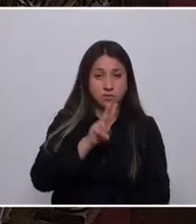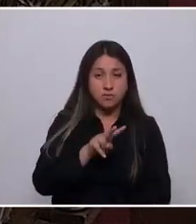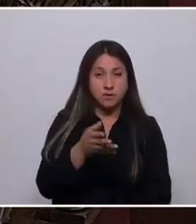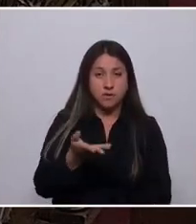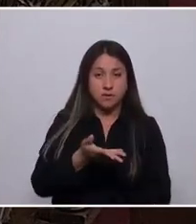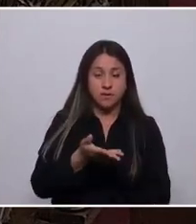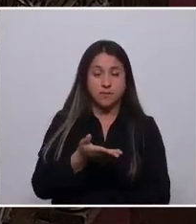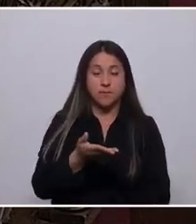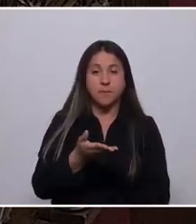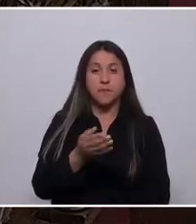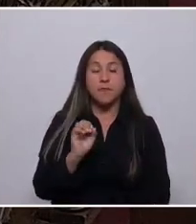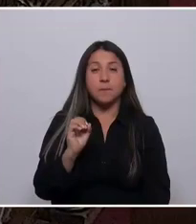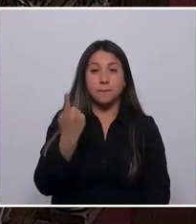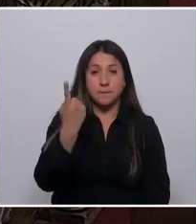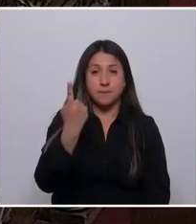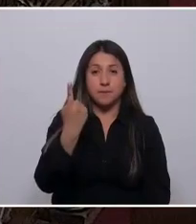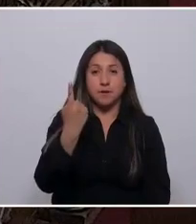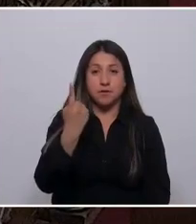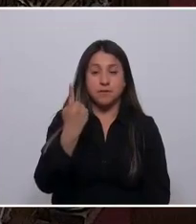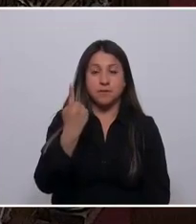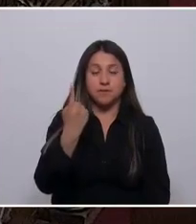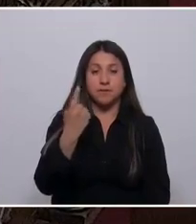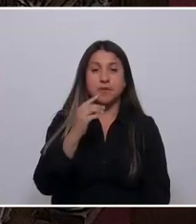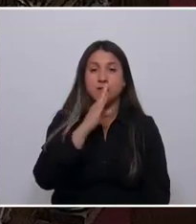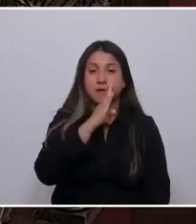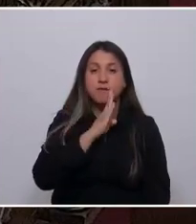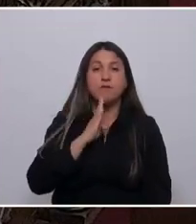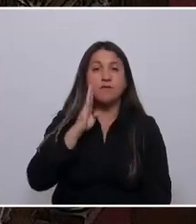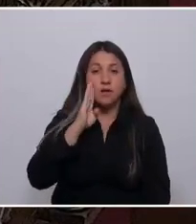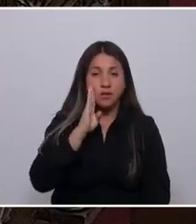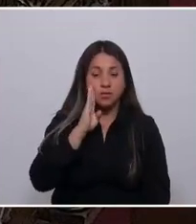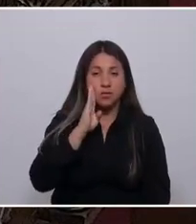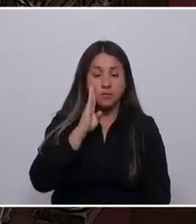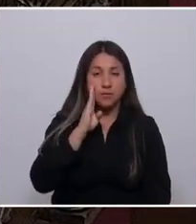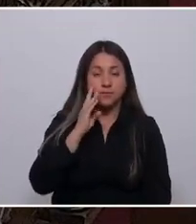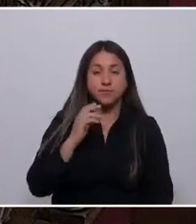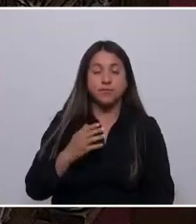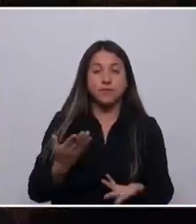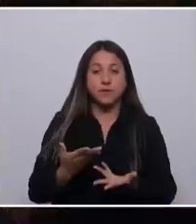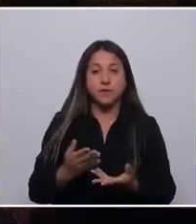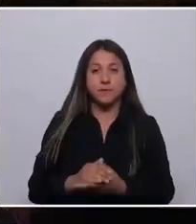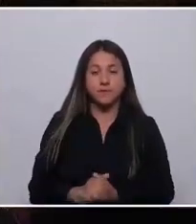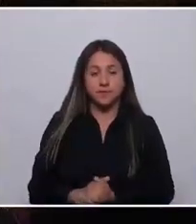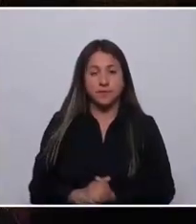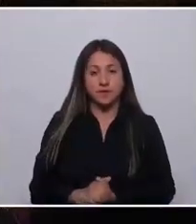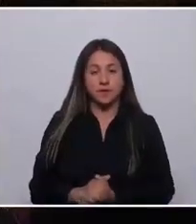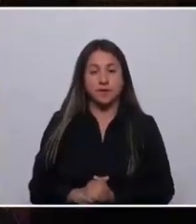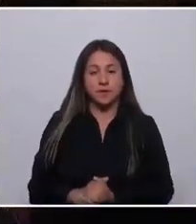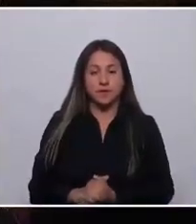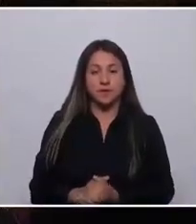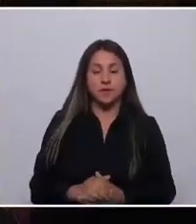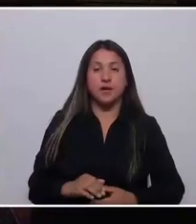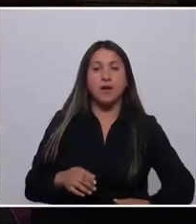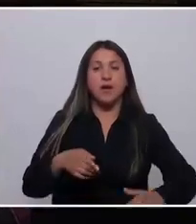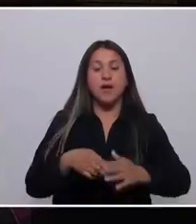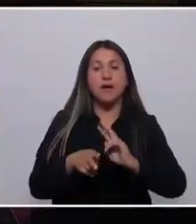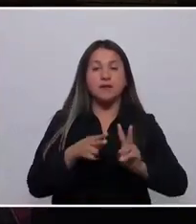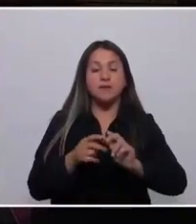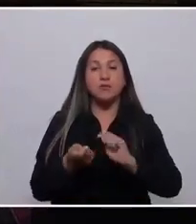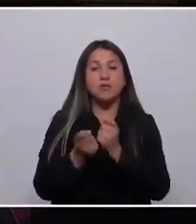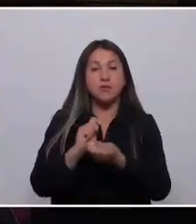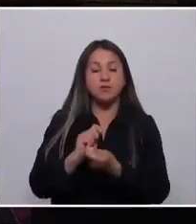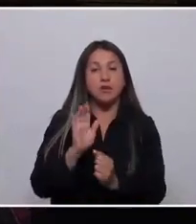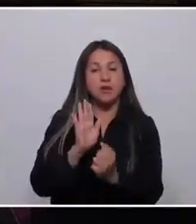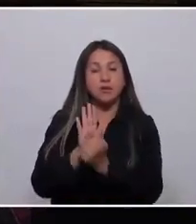la número uno del convencional Benito Baranda, que buscaba introducir una modificación en el artículo